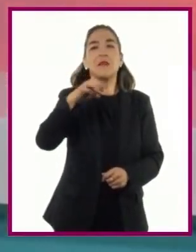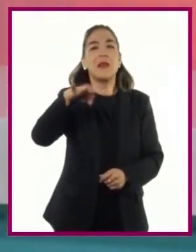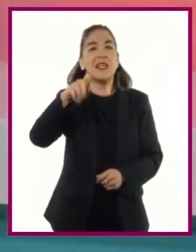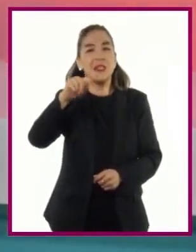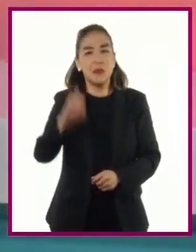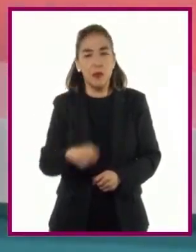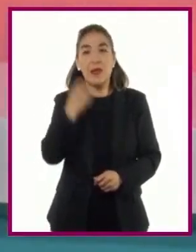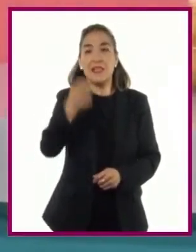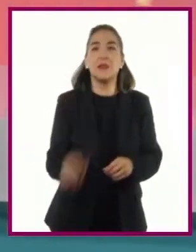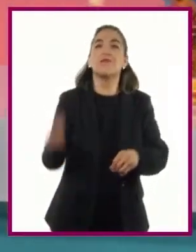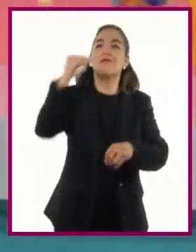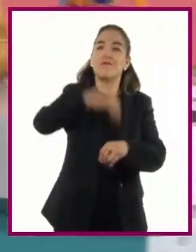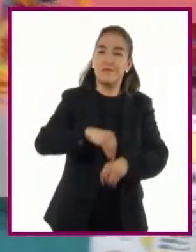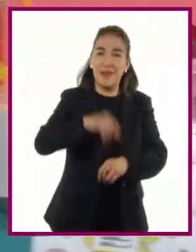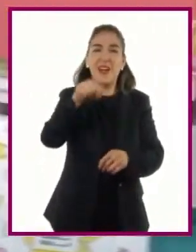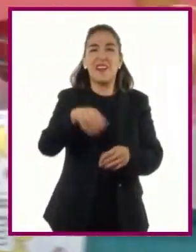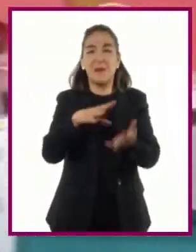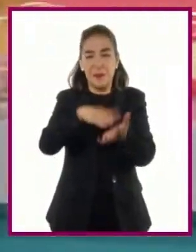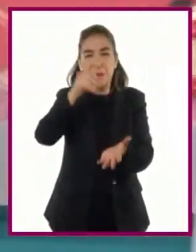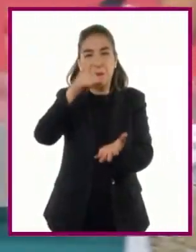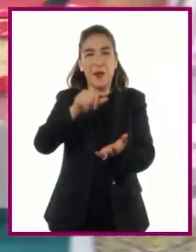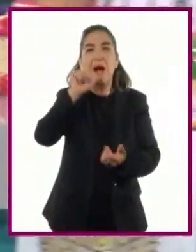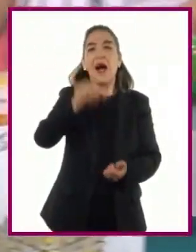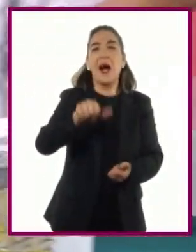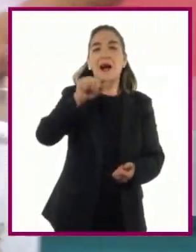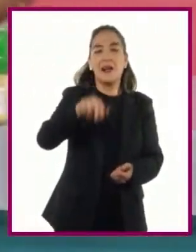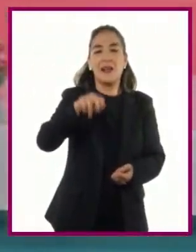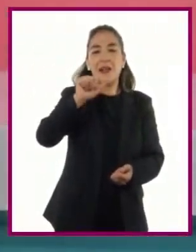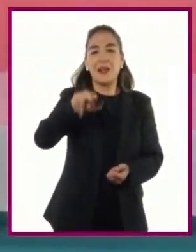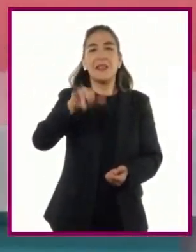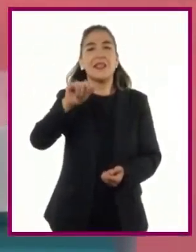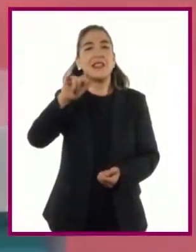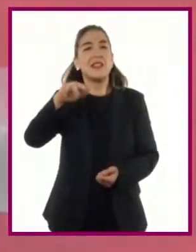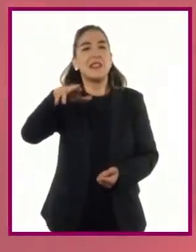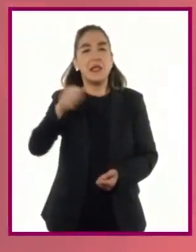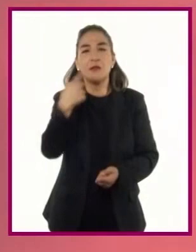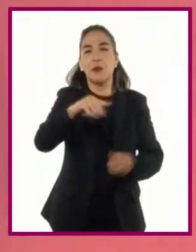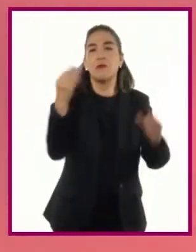agregaban anilinas. La anilina o aminobenceno es